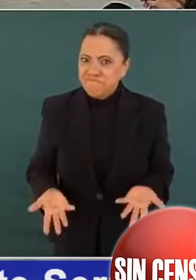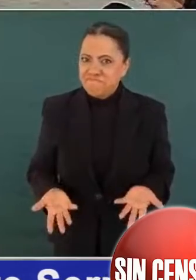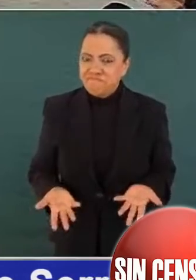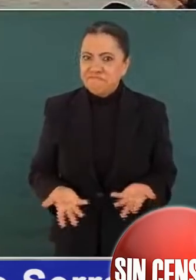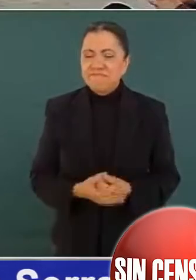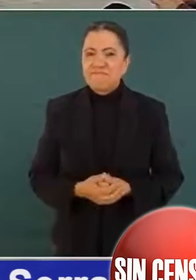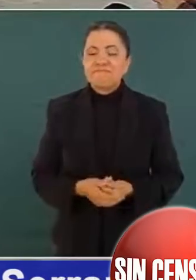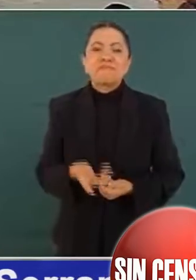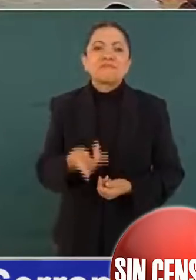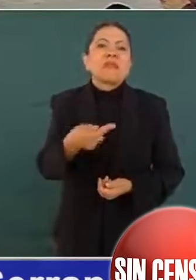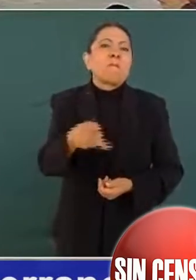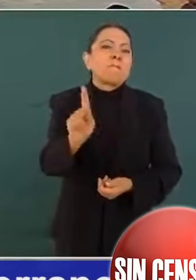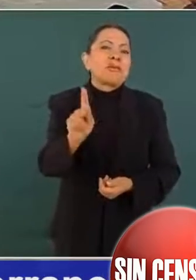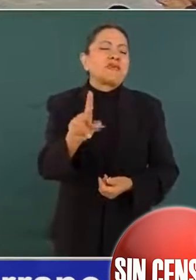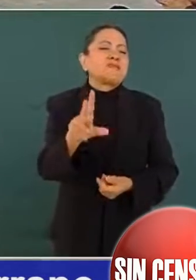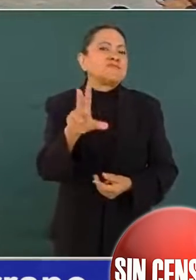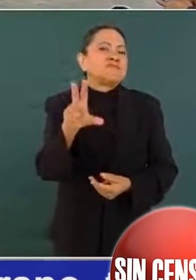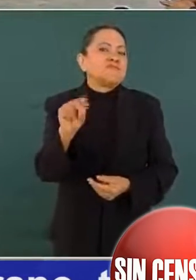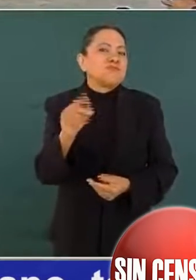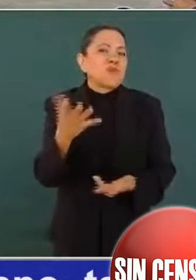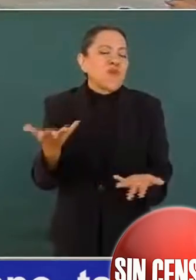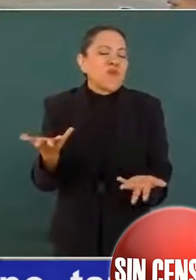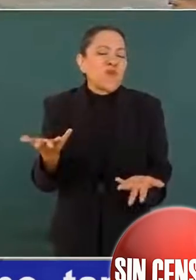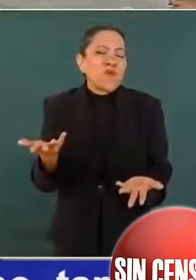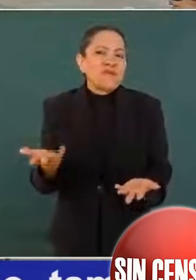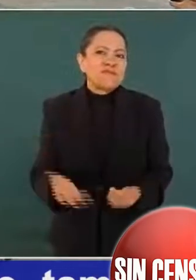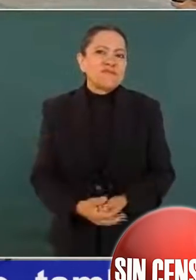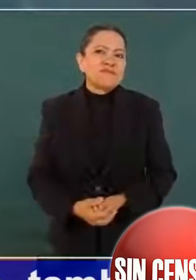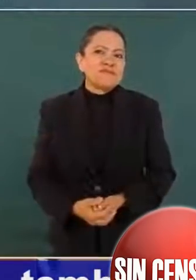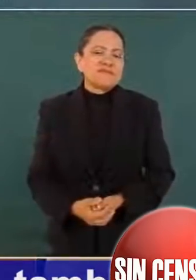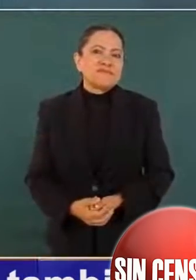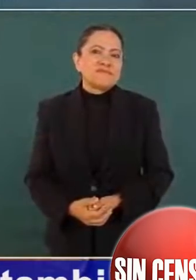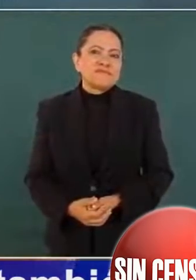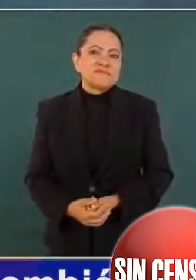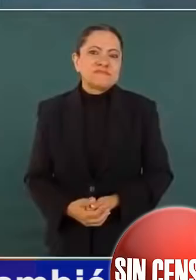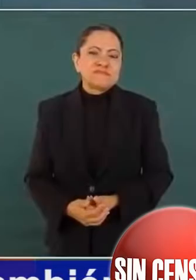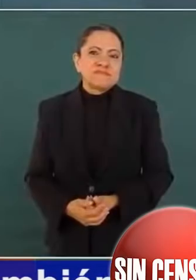pero no dar a los